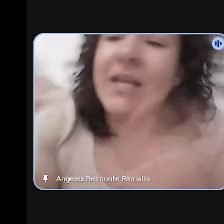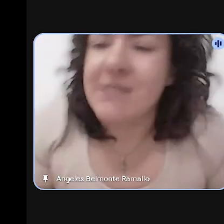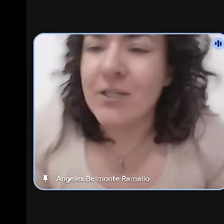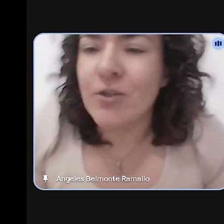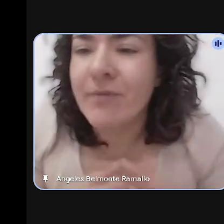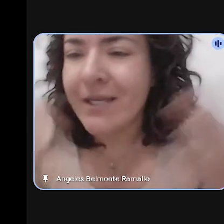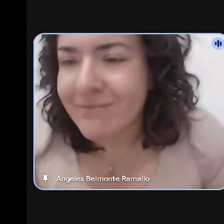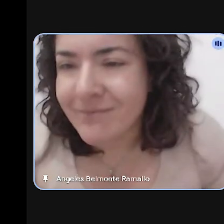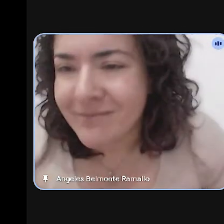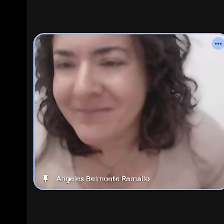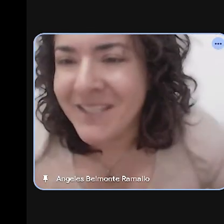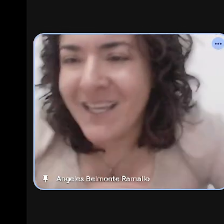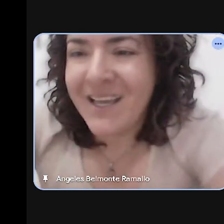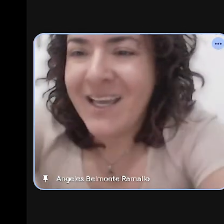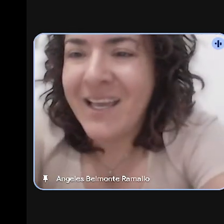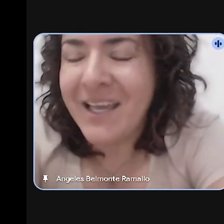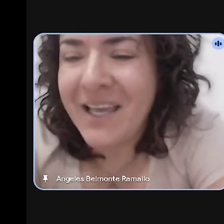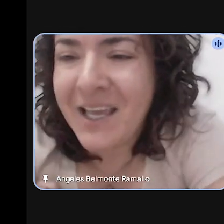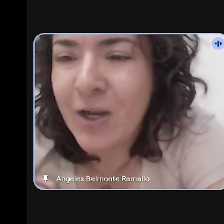Vamos a ir haciendo bien